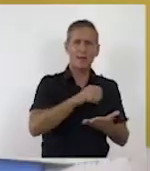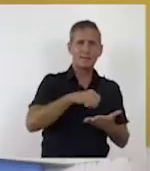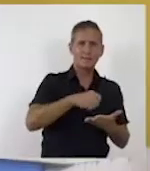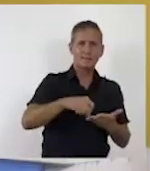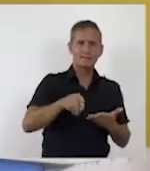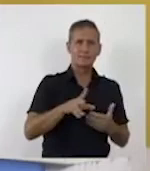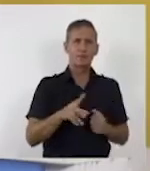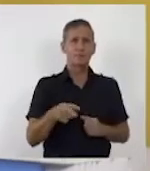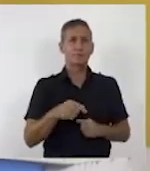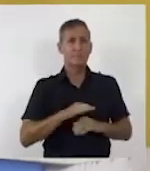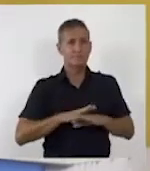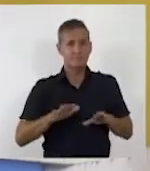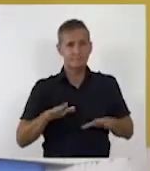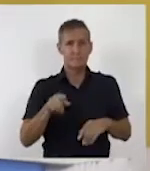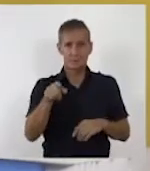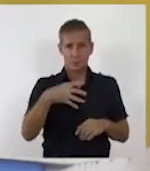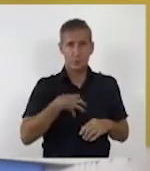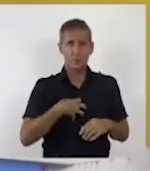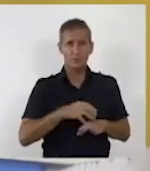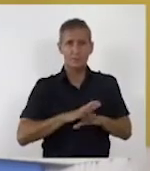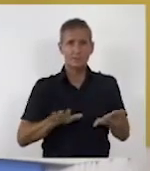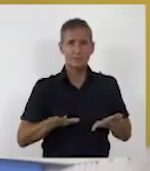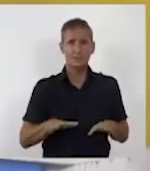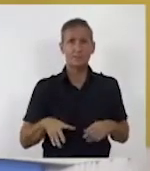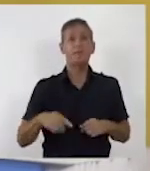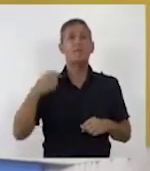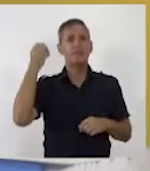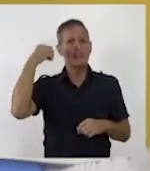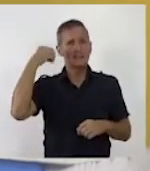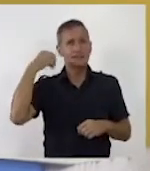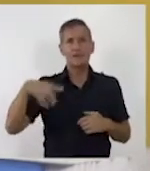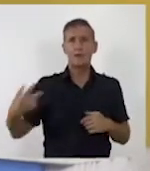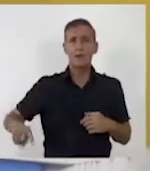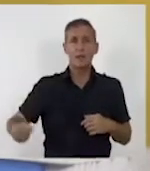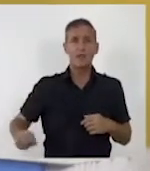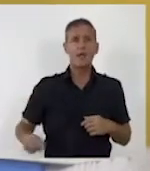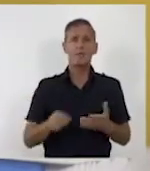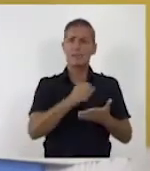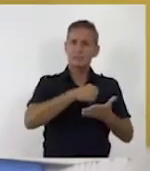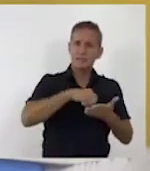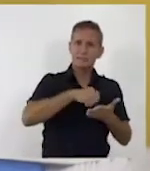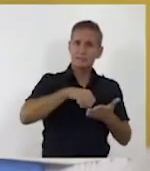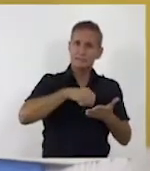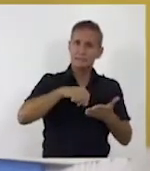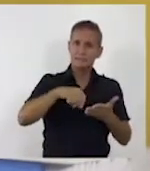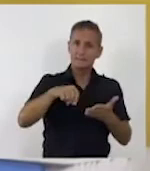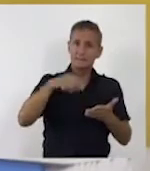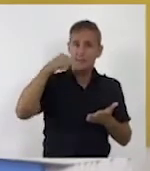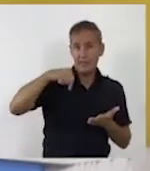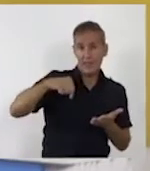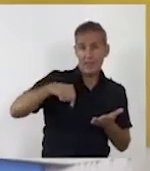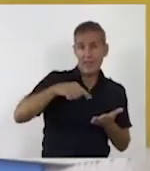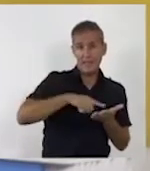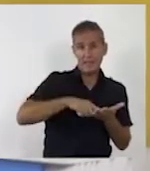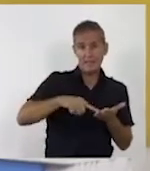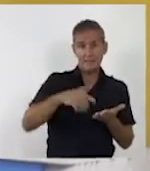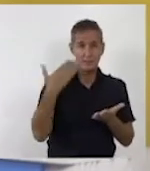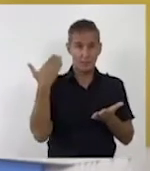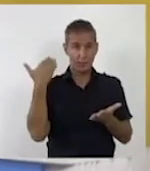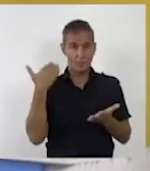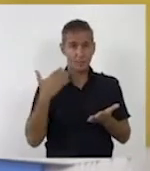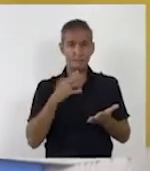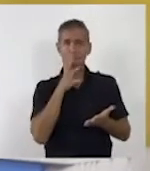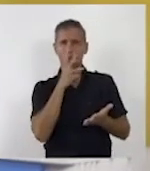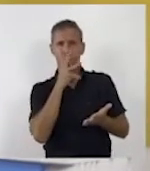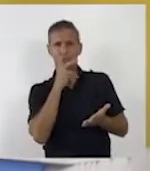lo tienen ahí en sus puestos sabemos que las prácticas caligráficas que han realizado durante estas semanas en casa les han